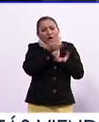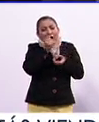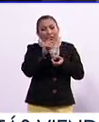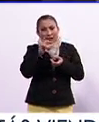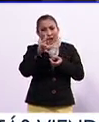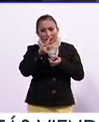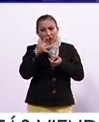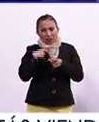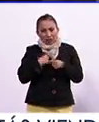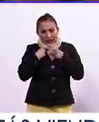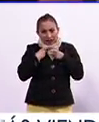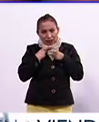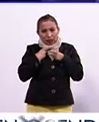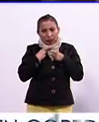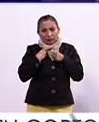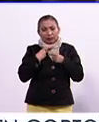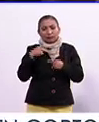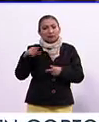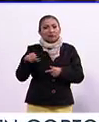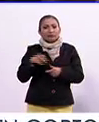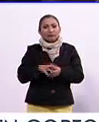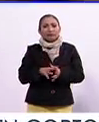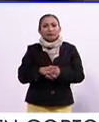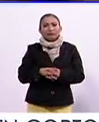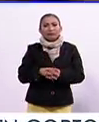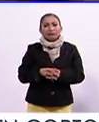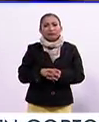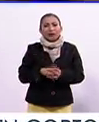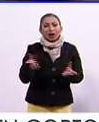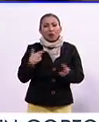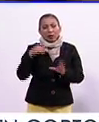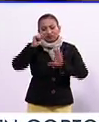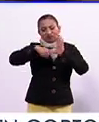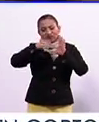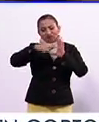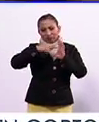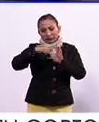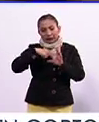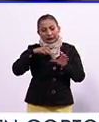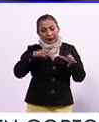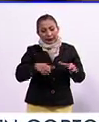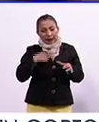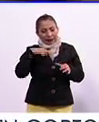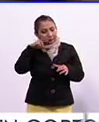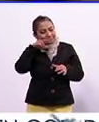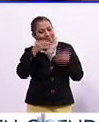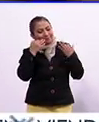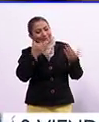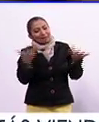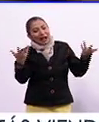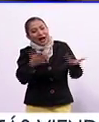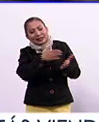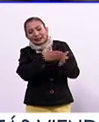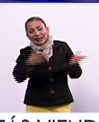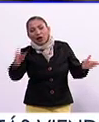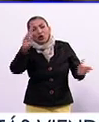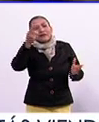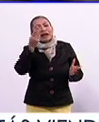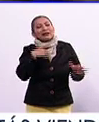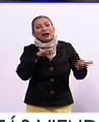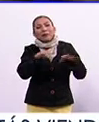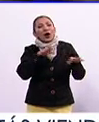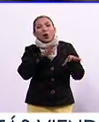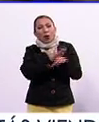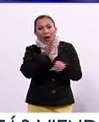diríamos, de televisión. Ahí veía una cinta que daba cuenta del quehacer de la Universidad